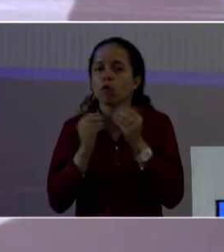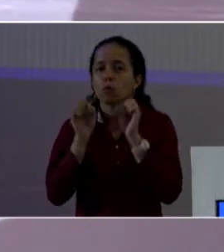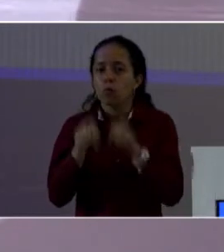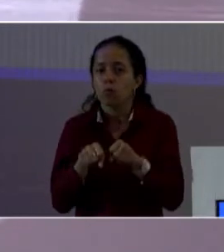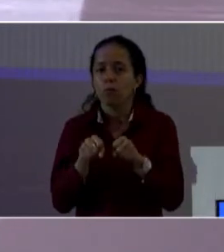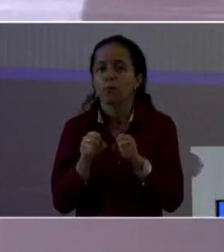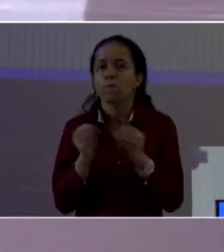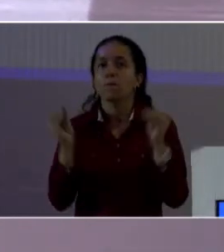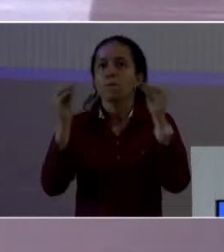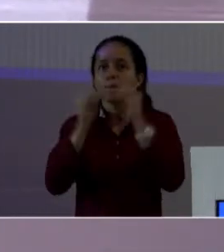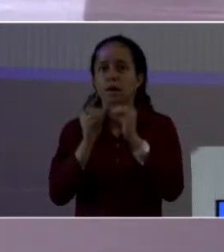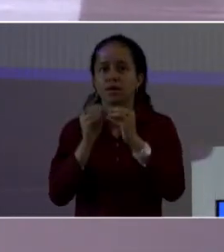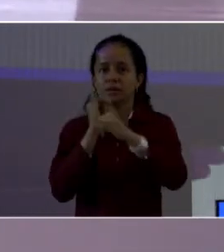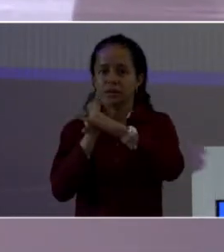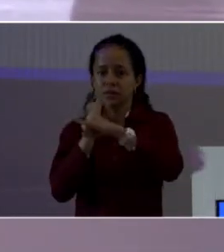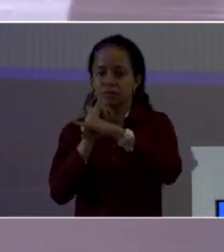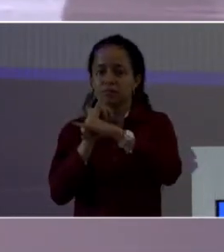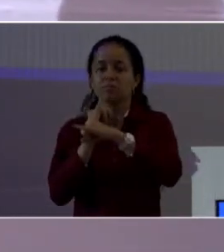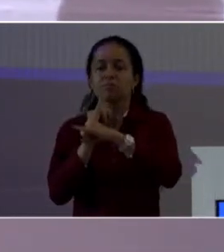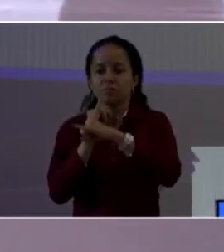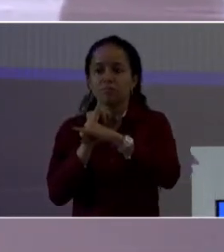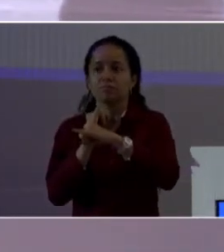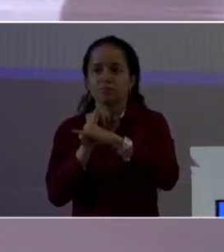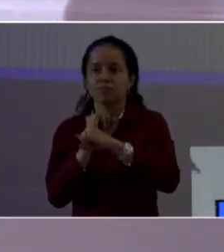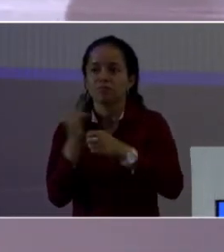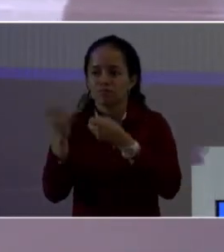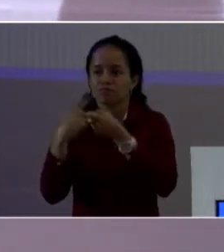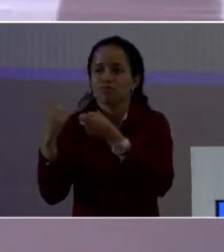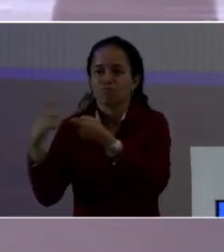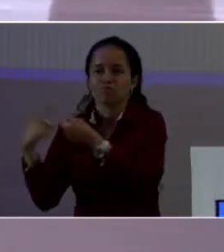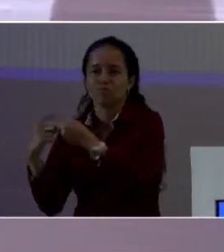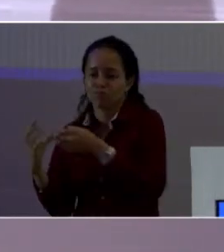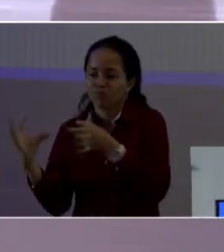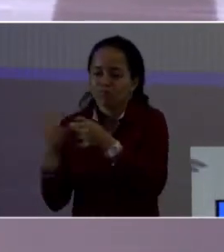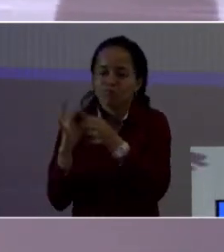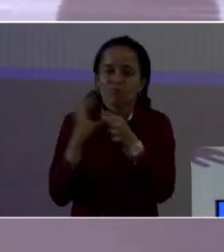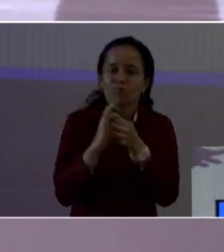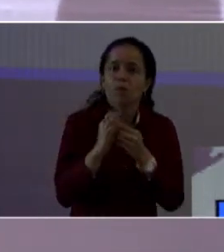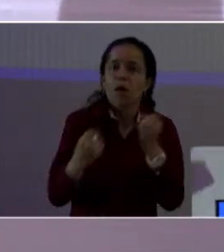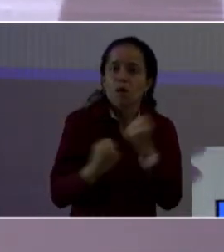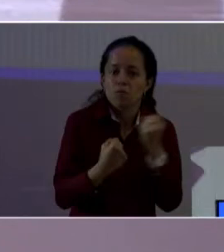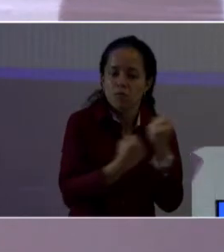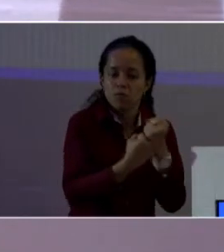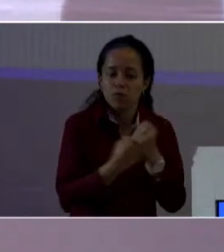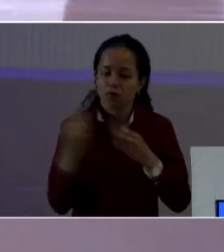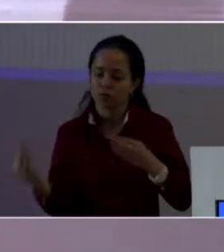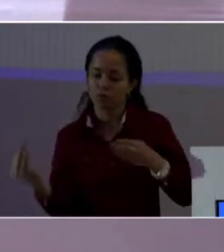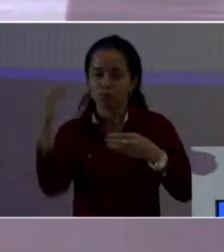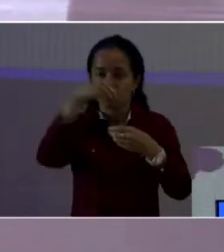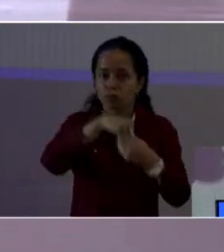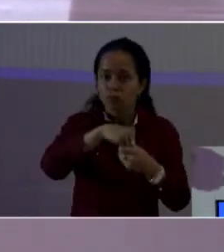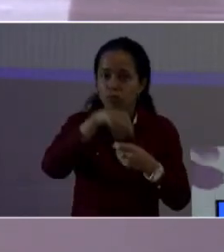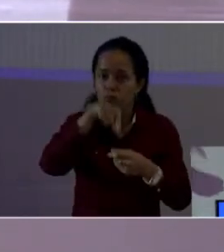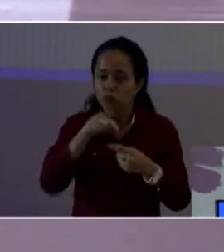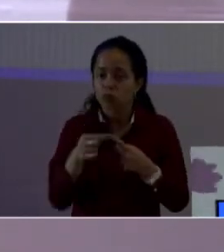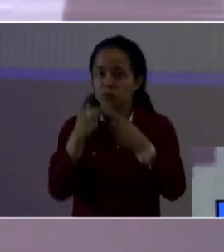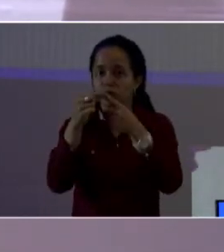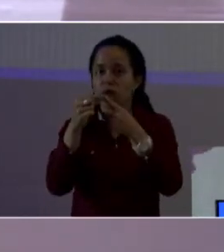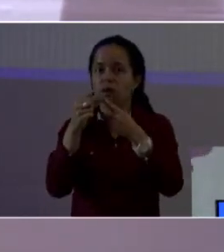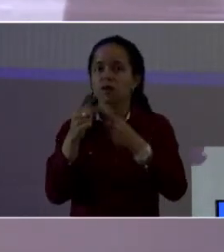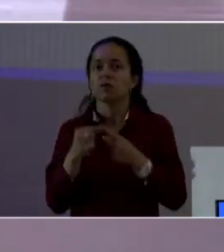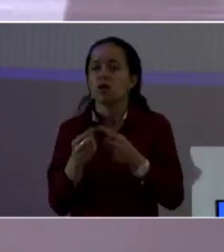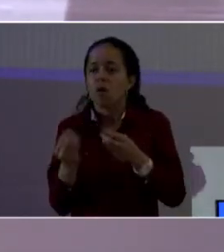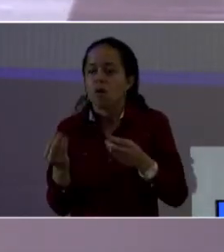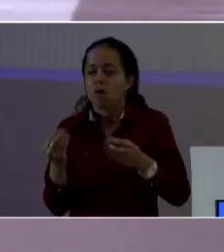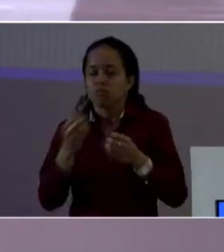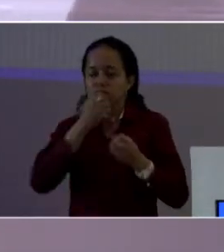más instituciones se sumen acá y, claro, muchas más personas del proceso de reintegración, reintegración especial y